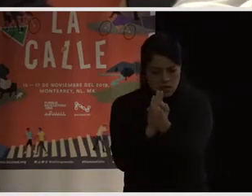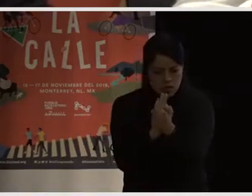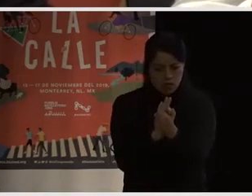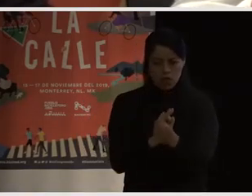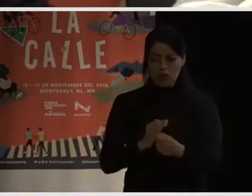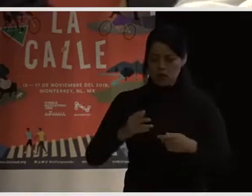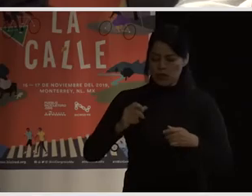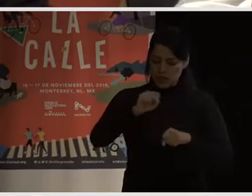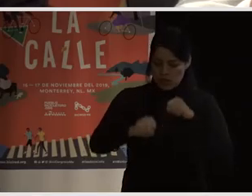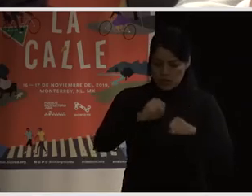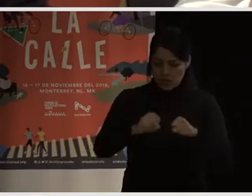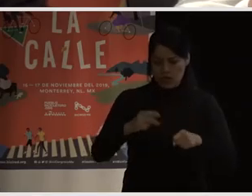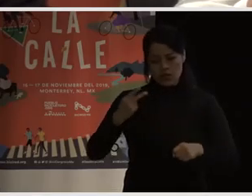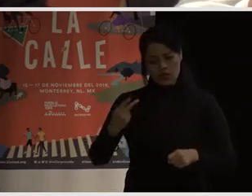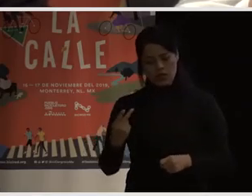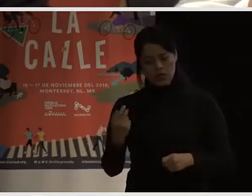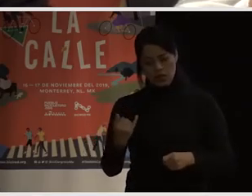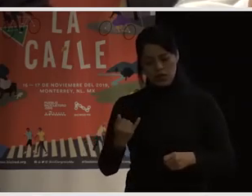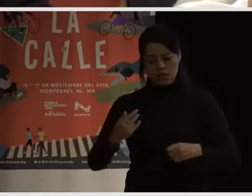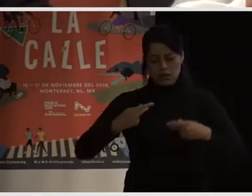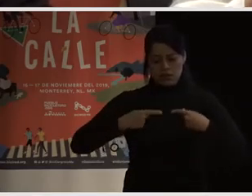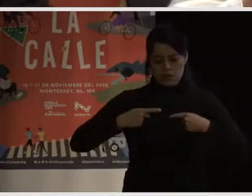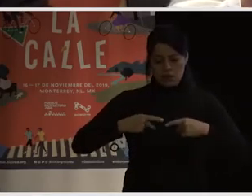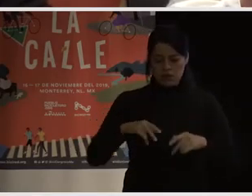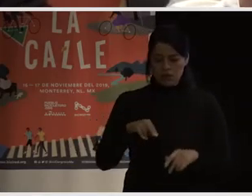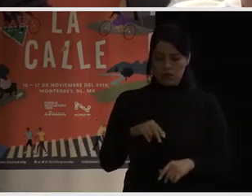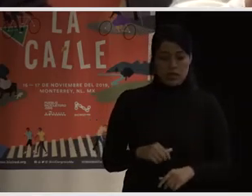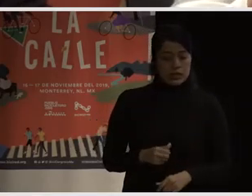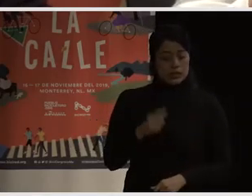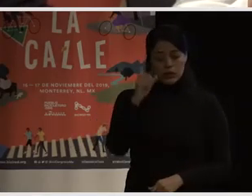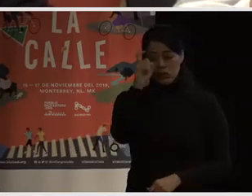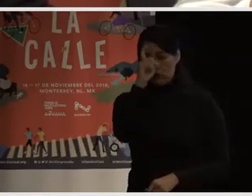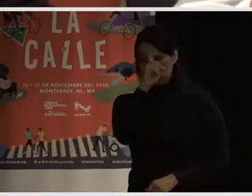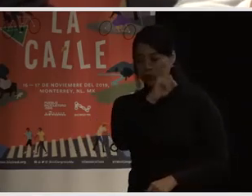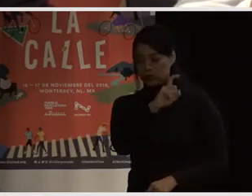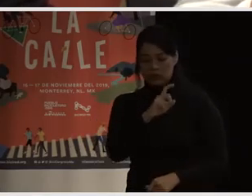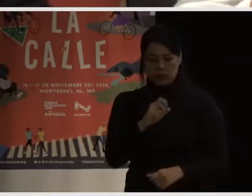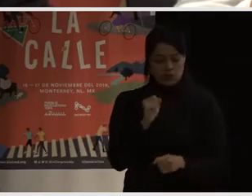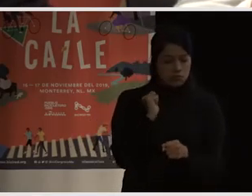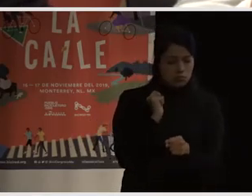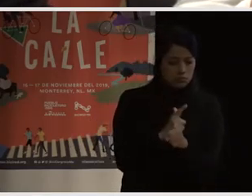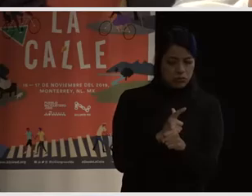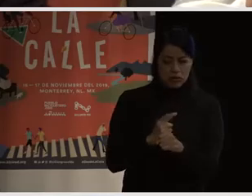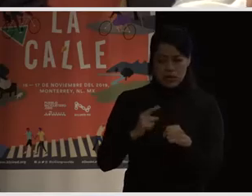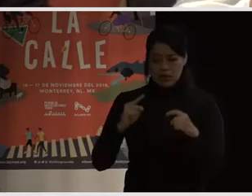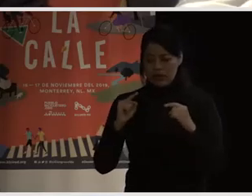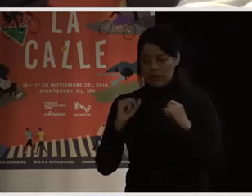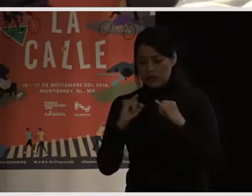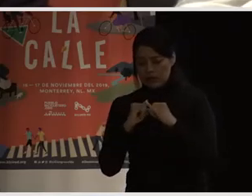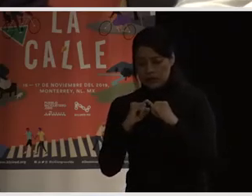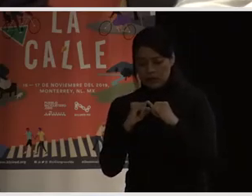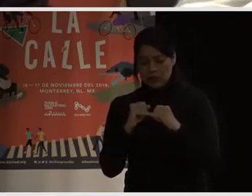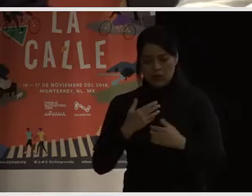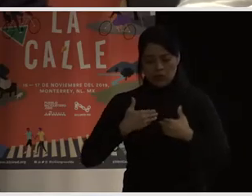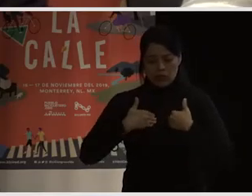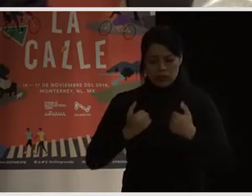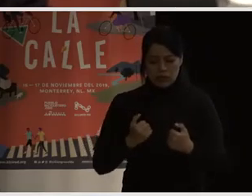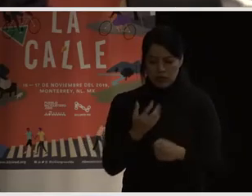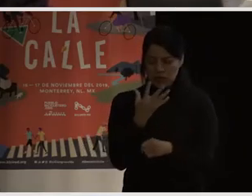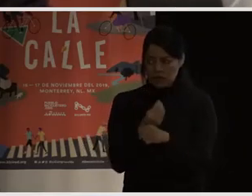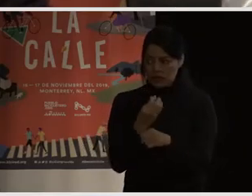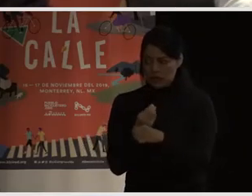y era muy difícil contar con organismos que te pudieran entender y pues más o menos también resolver las diferentes necesidades